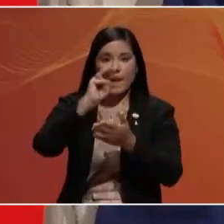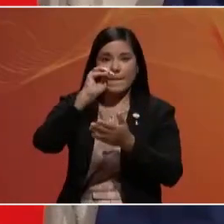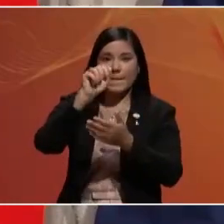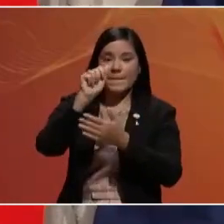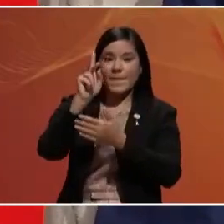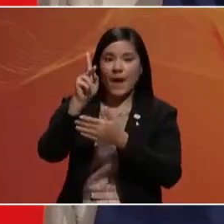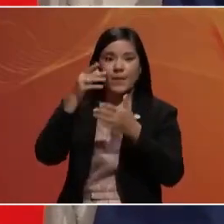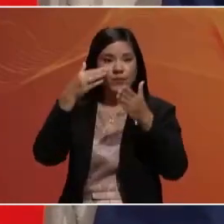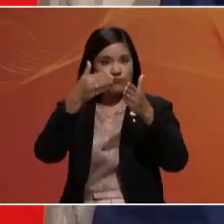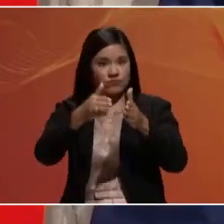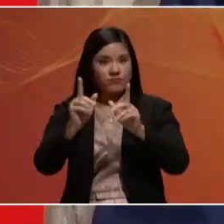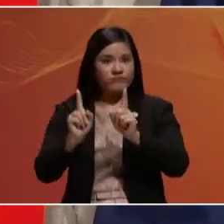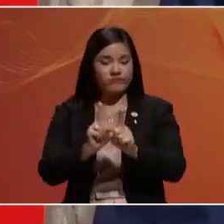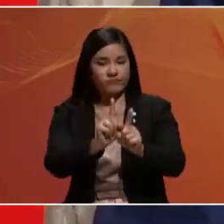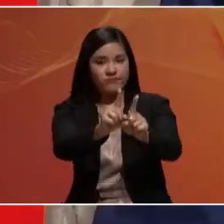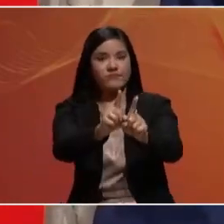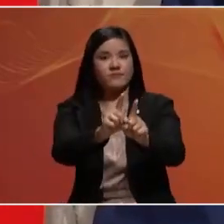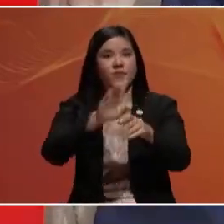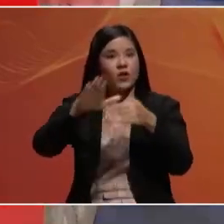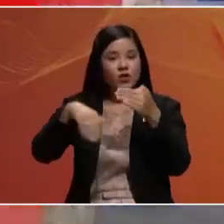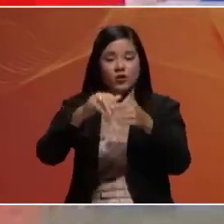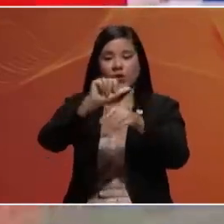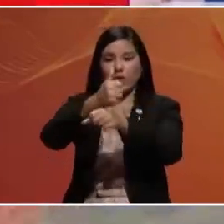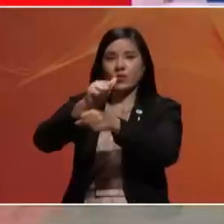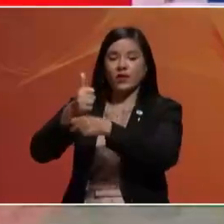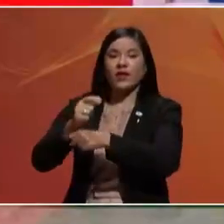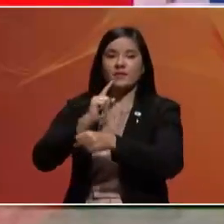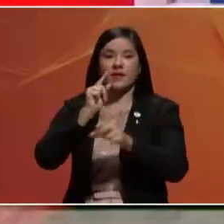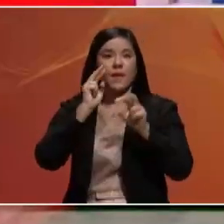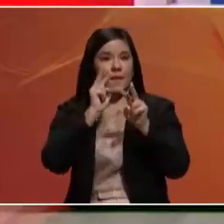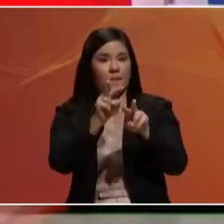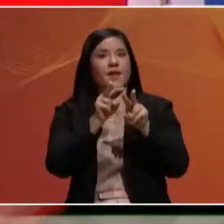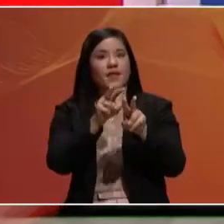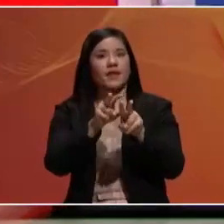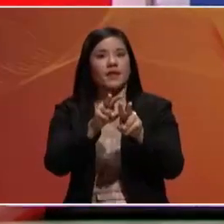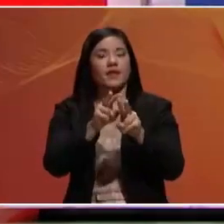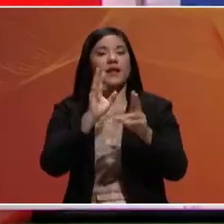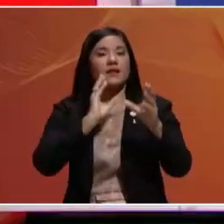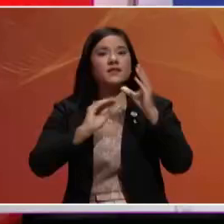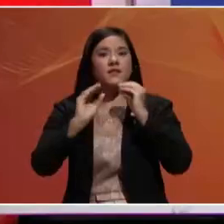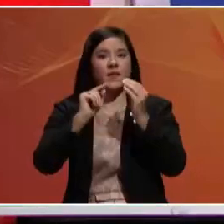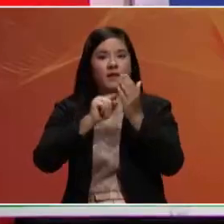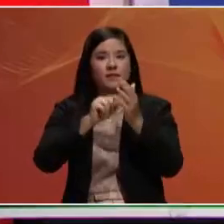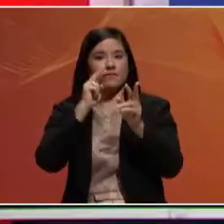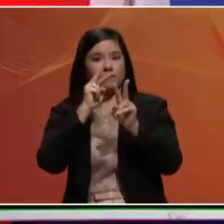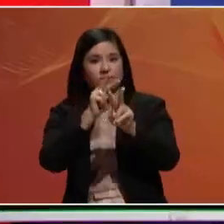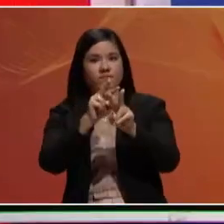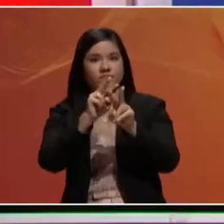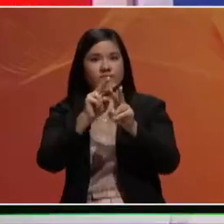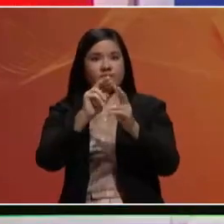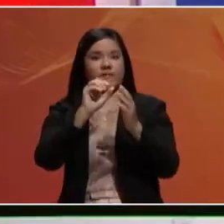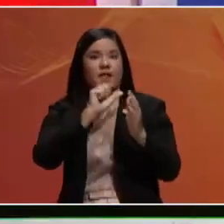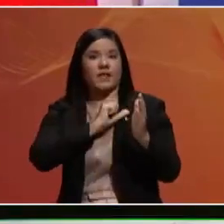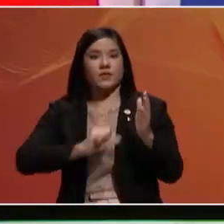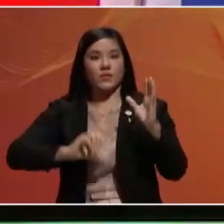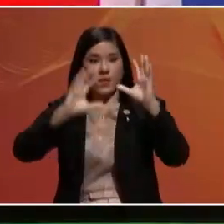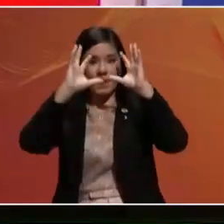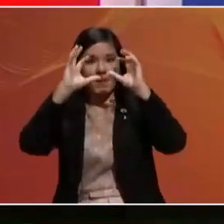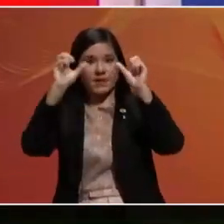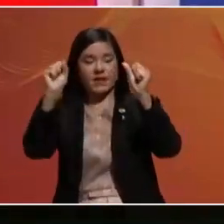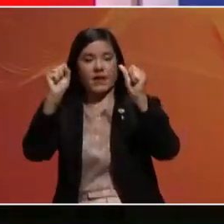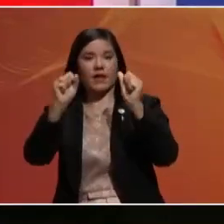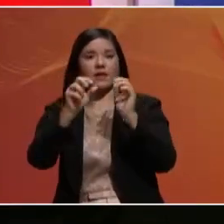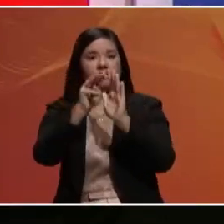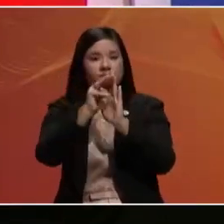Pero sí, ya las autoridades están pendientes y se expresa con la emisión del decreto del señor presidente la